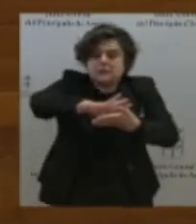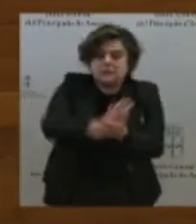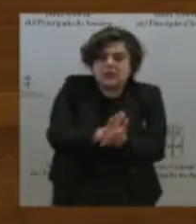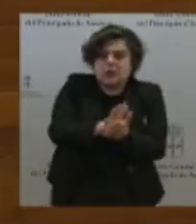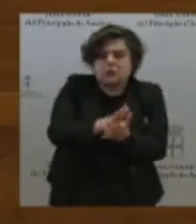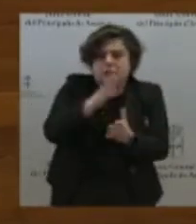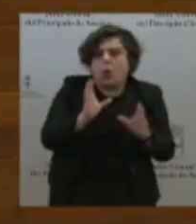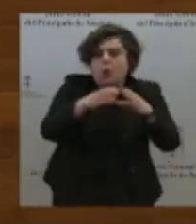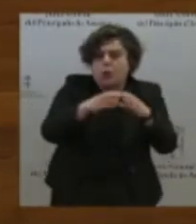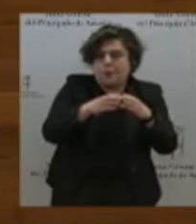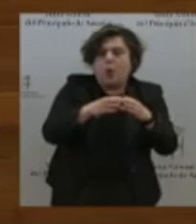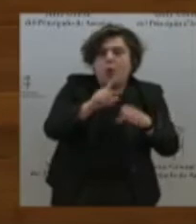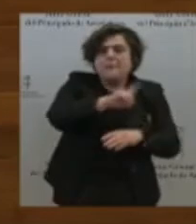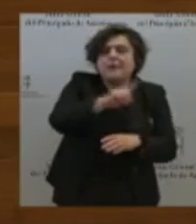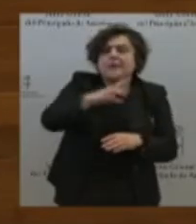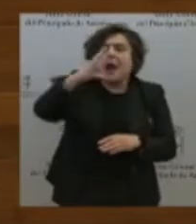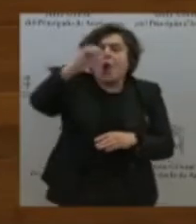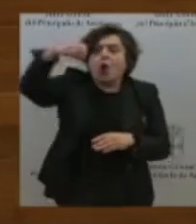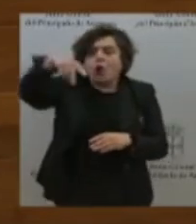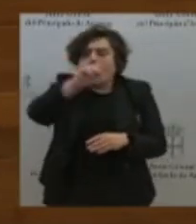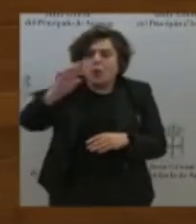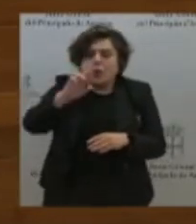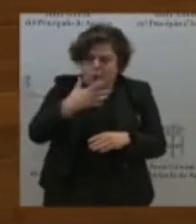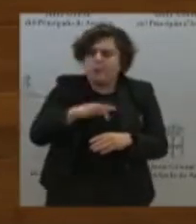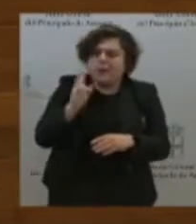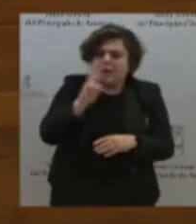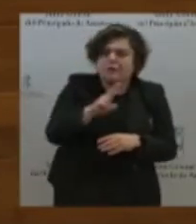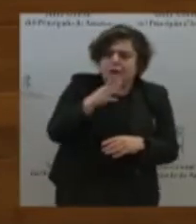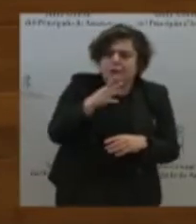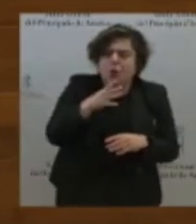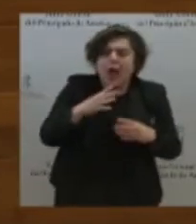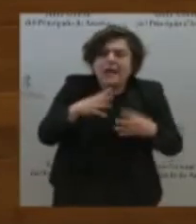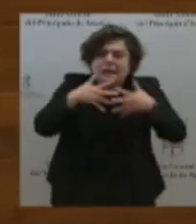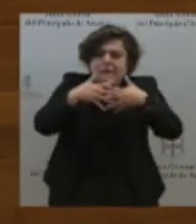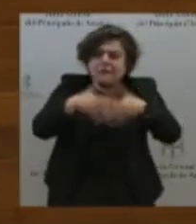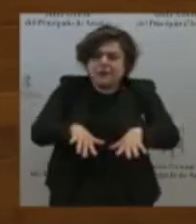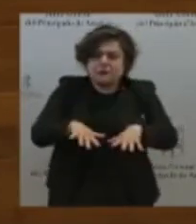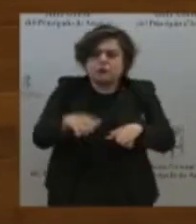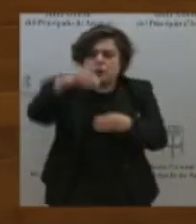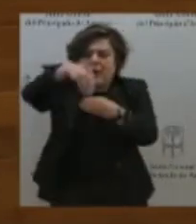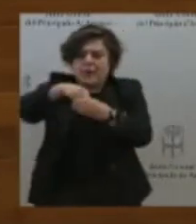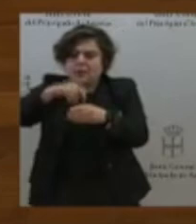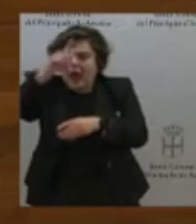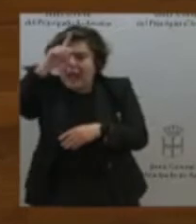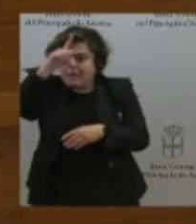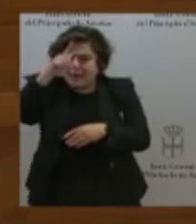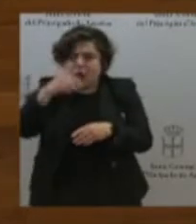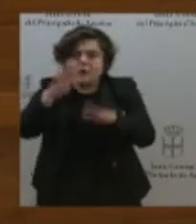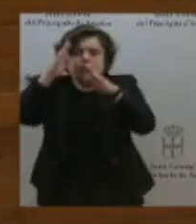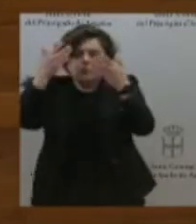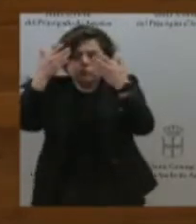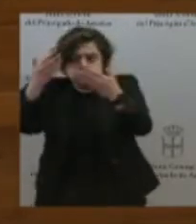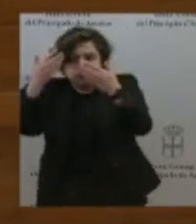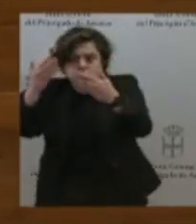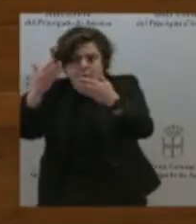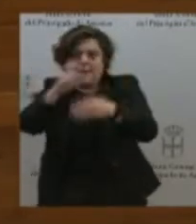mano gracias a la poderosa infraestructura creada en Alemania para honrar la memoria de las víctimas del nazismo. La Oficina